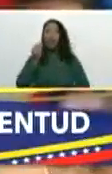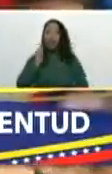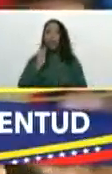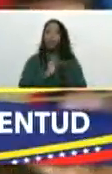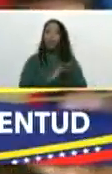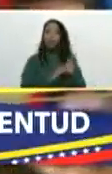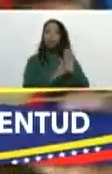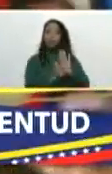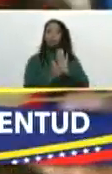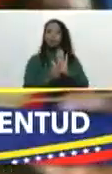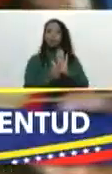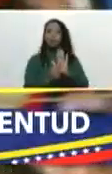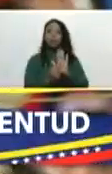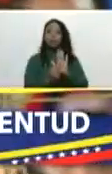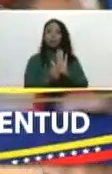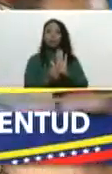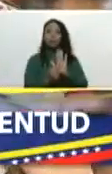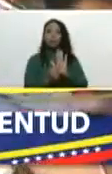implementar